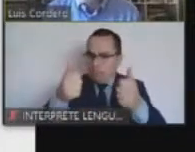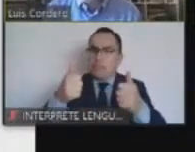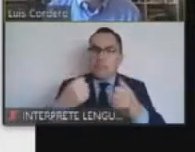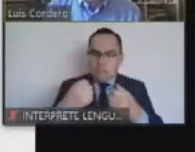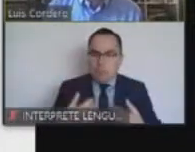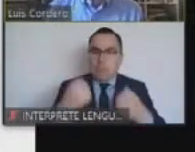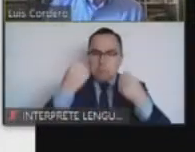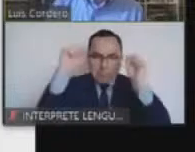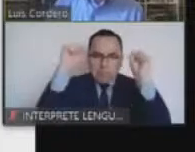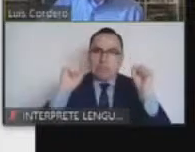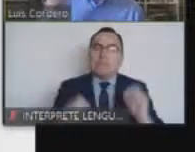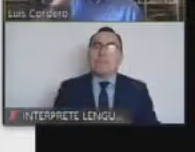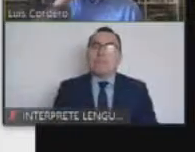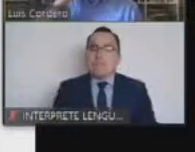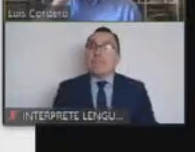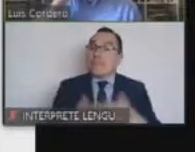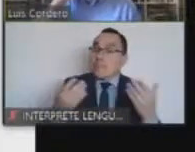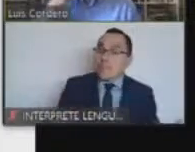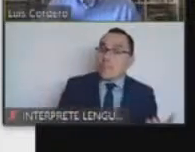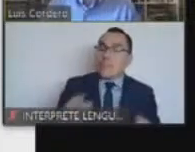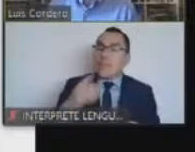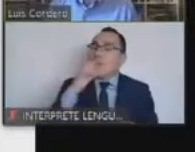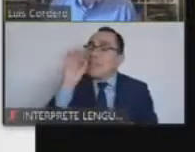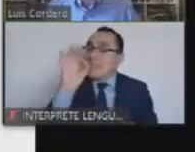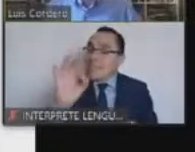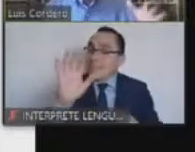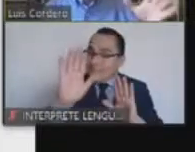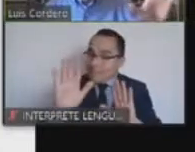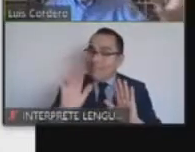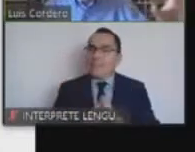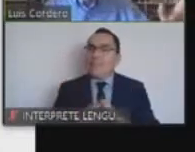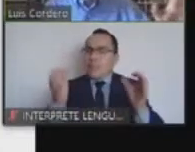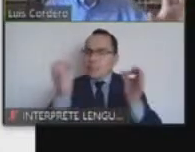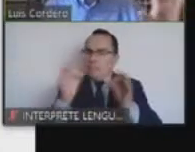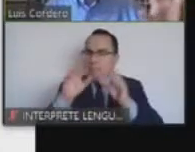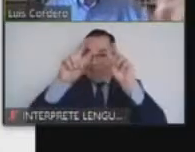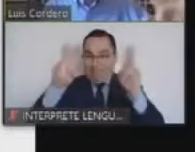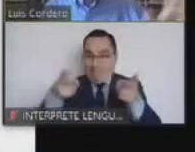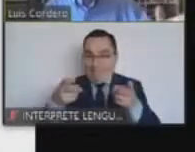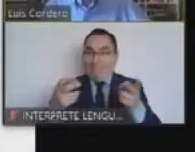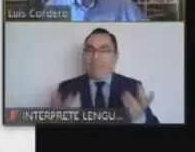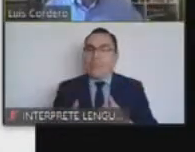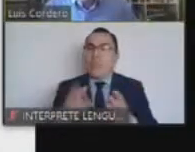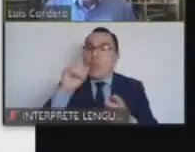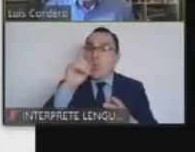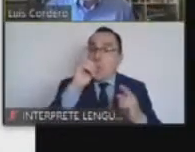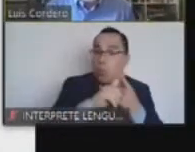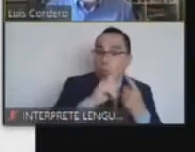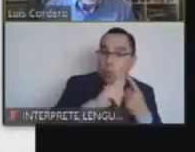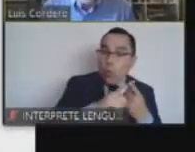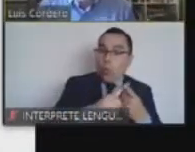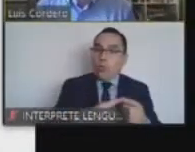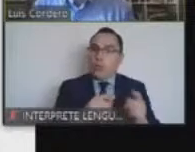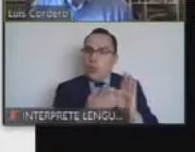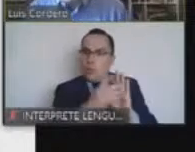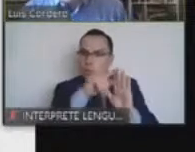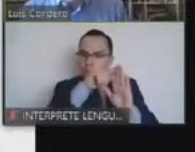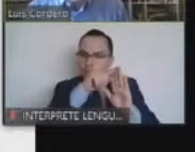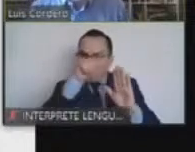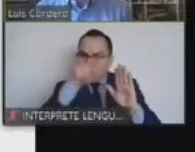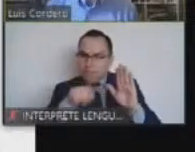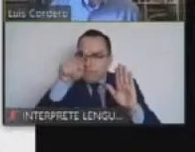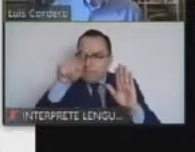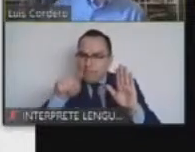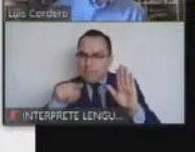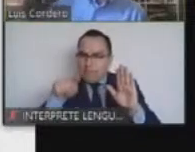¿no? Lo que quiero decir con esto es, unos son los indicadores de confianza, que siguen siendo